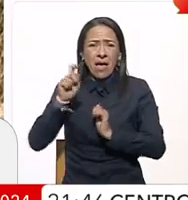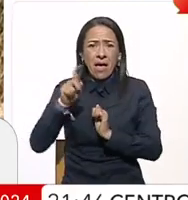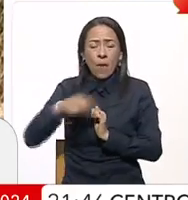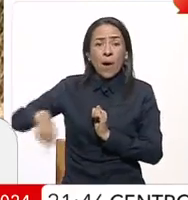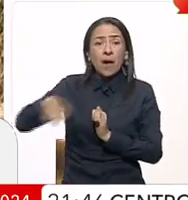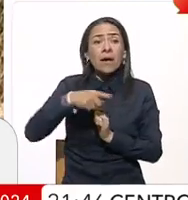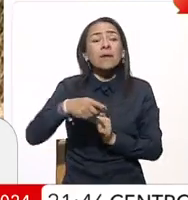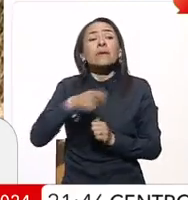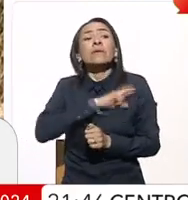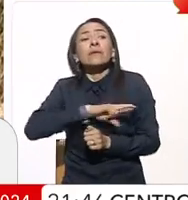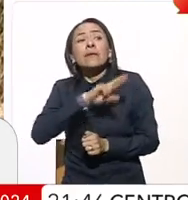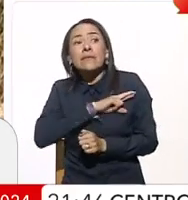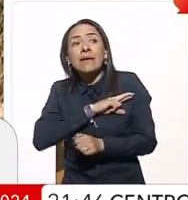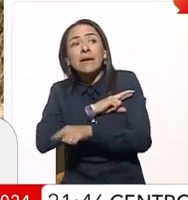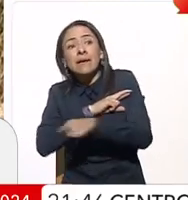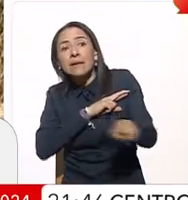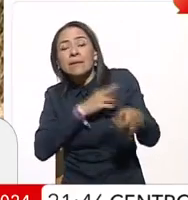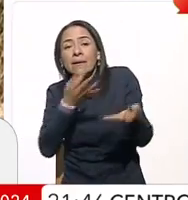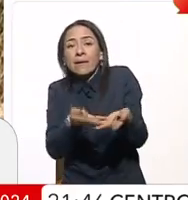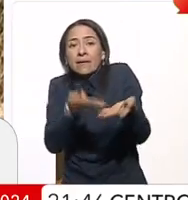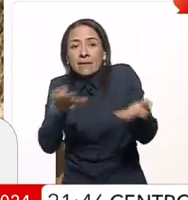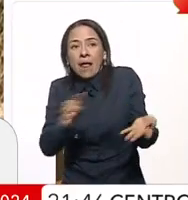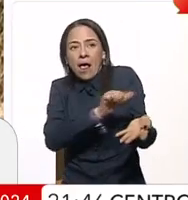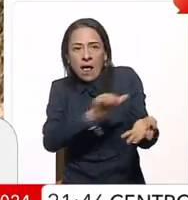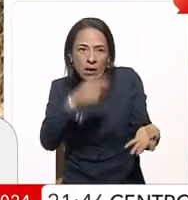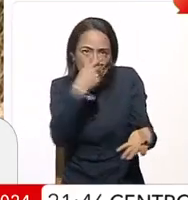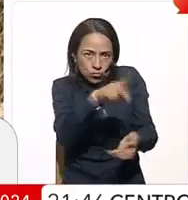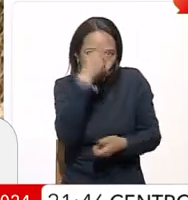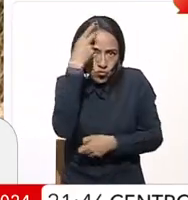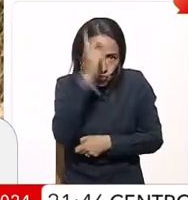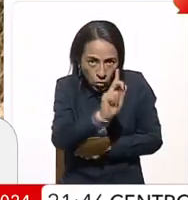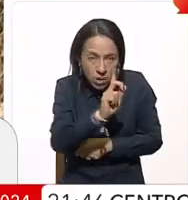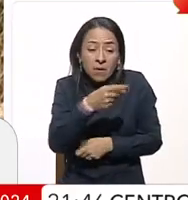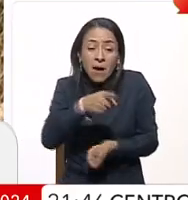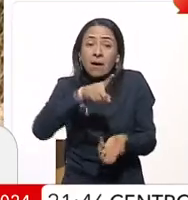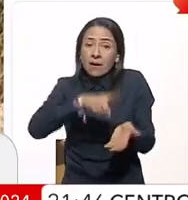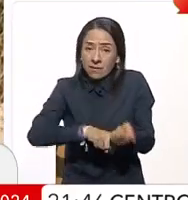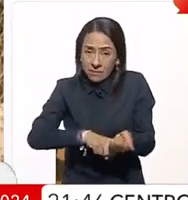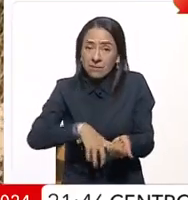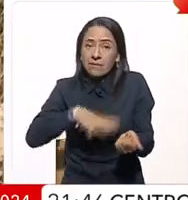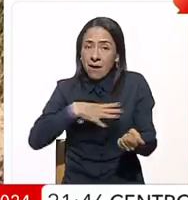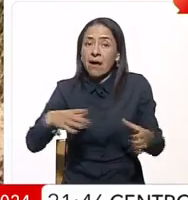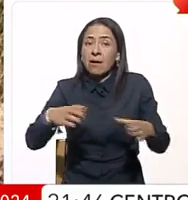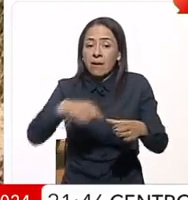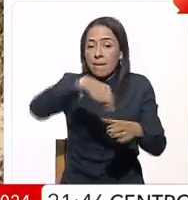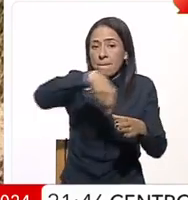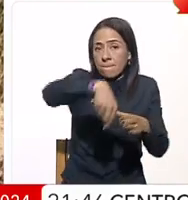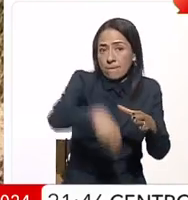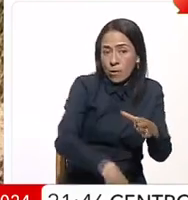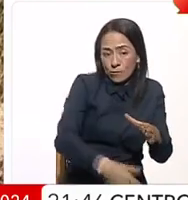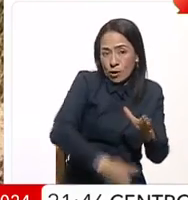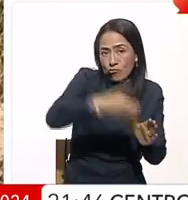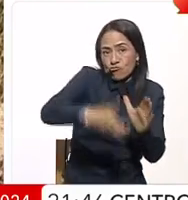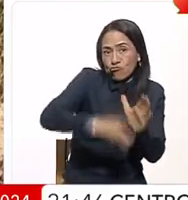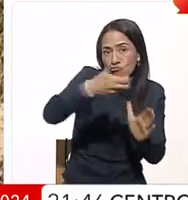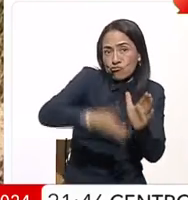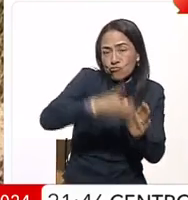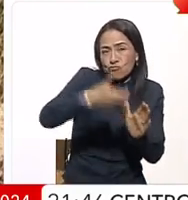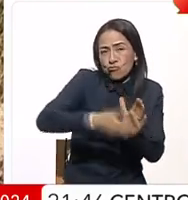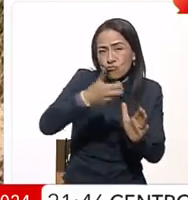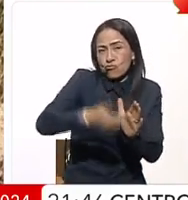los terratenientes. Vienen y rentan a los terratenientes con todo y pozos de riego. Sacan mucha